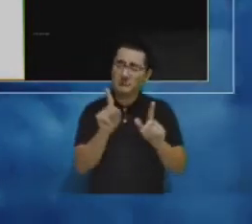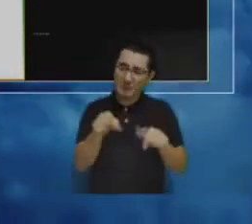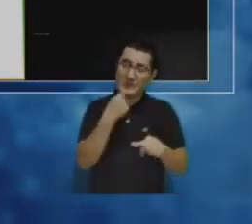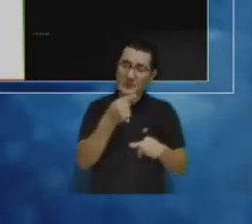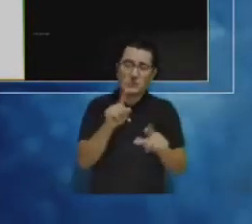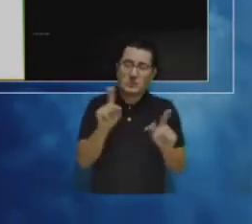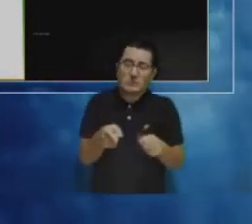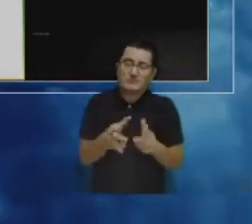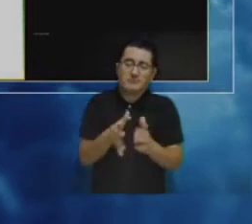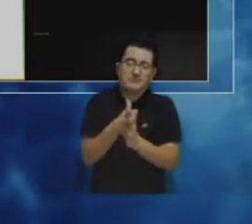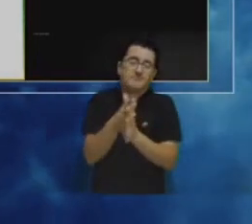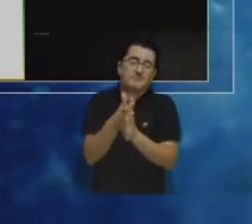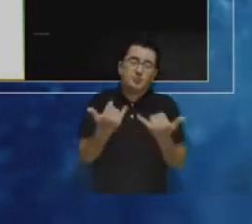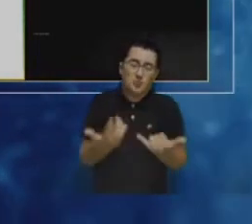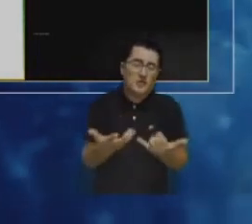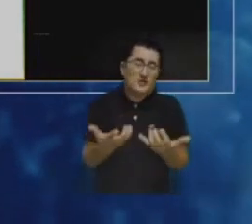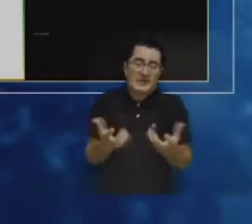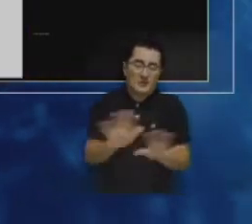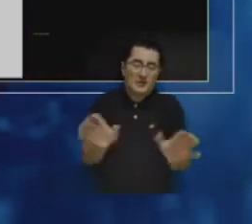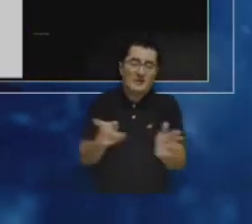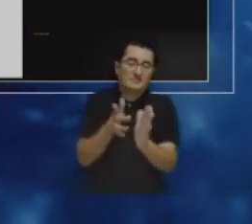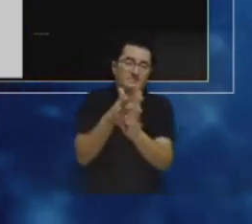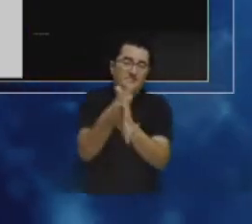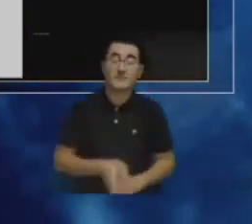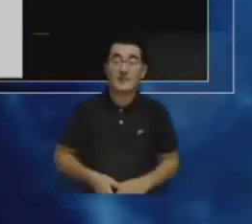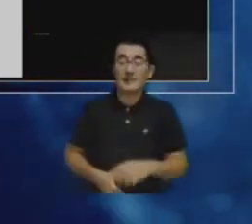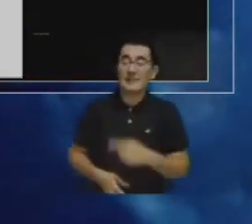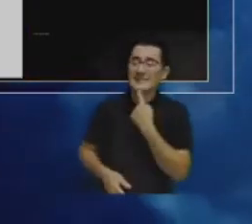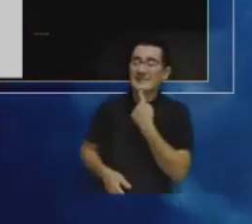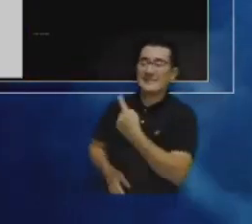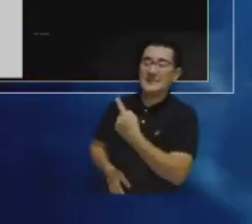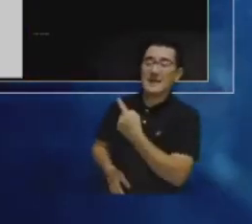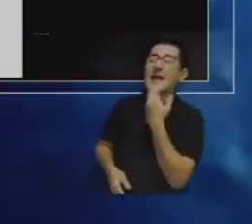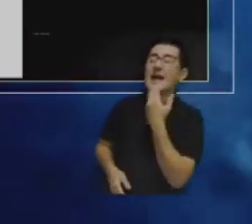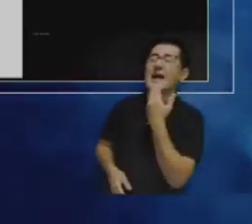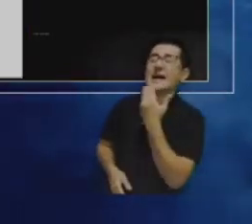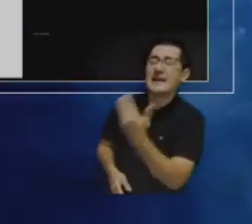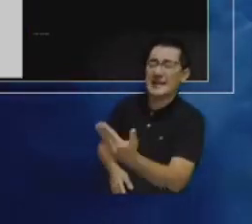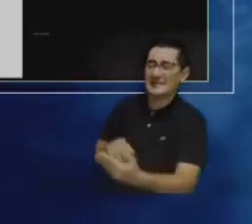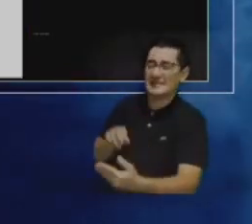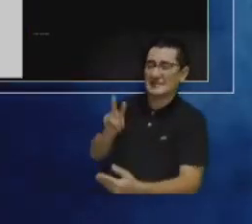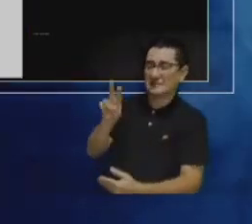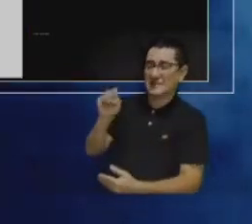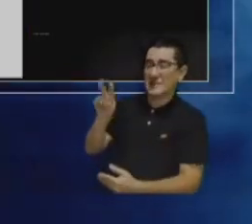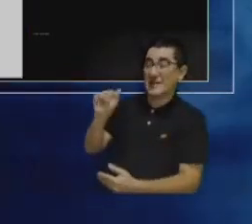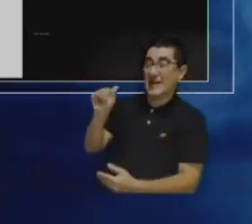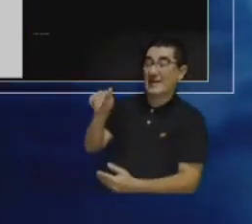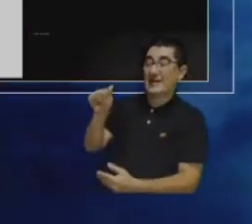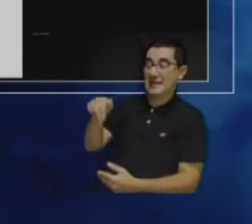cerrar. Muchas gracias, Viviana. Y para cerrar nuestra discusión, José, te doy la palabra.